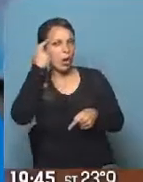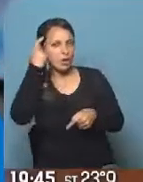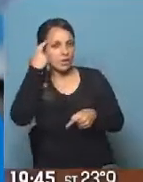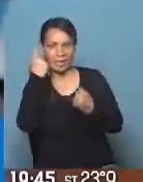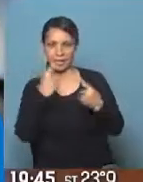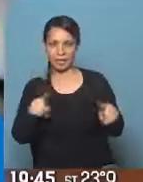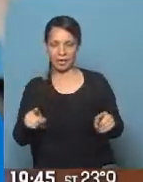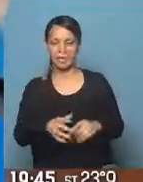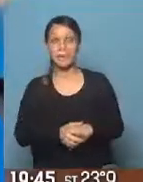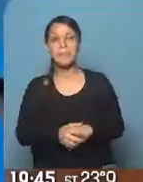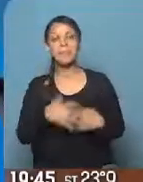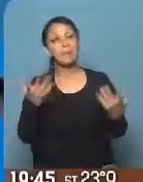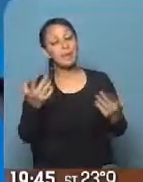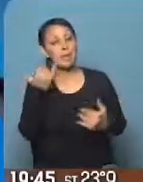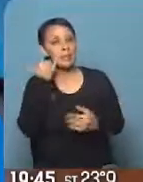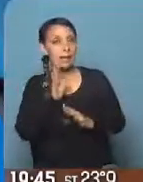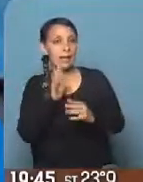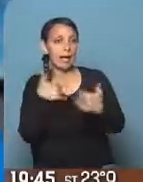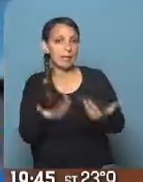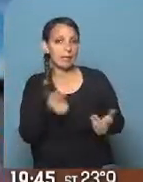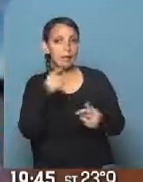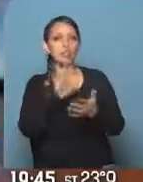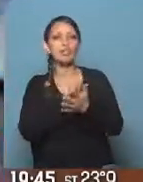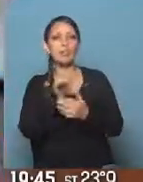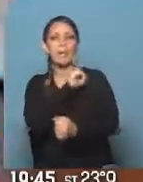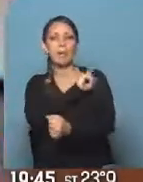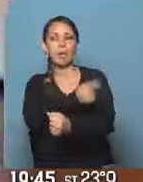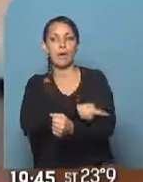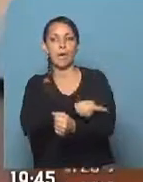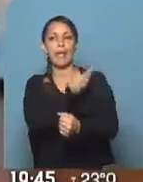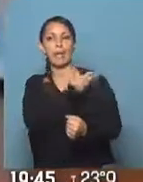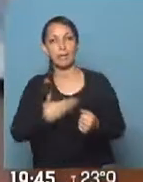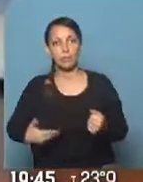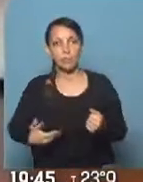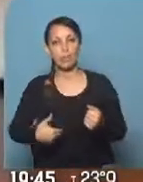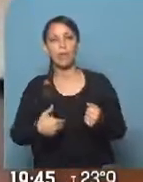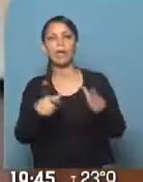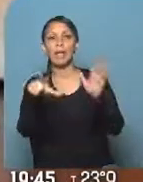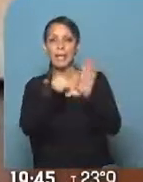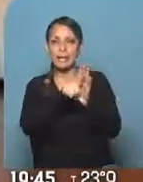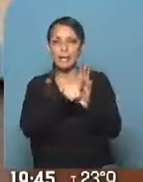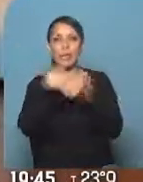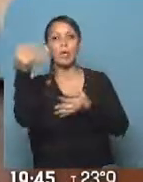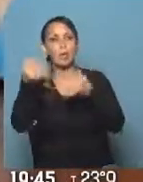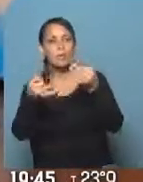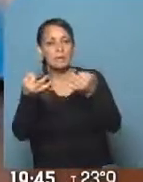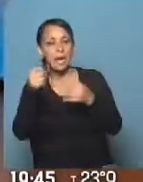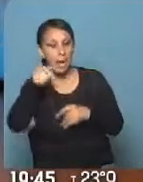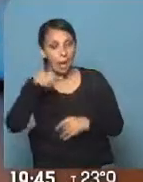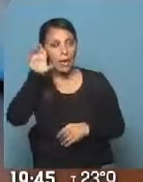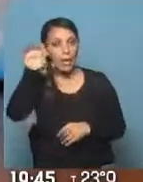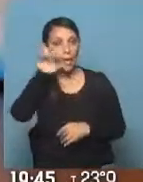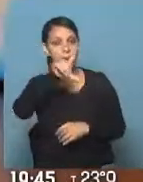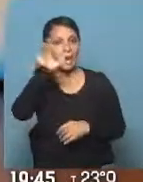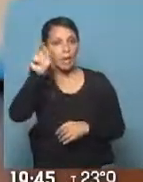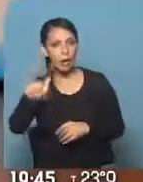que estamos y que hablábamos justamente de poderes ejecutivo judicial legislativo creo que en la rioja en este momento se entrecruzan